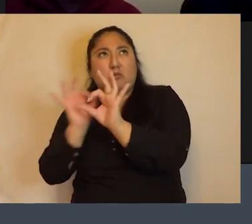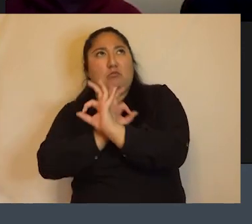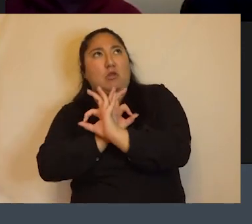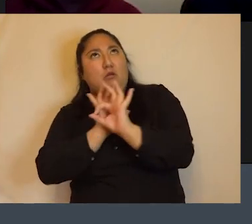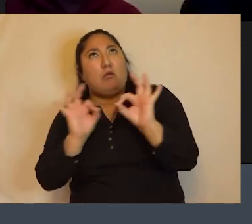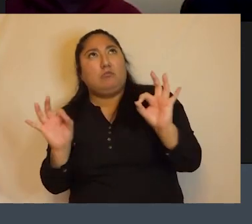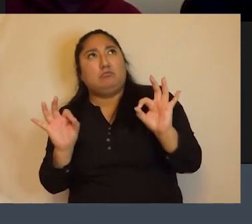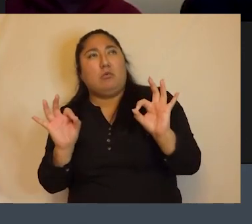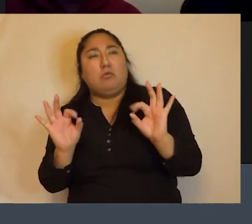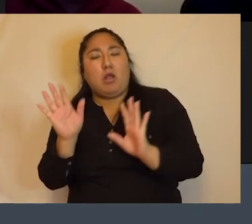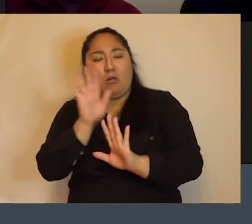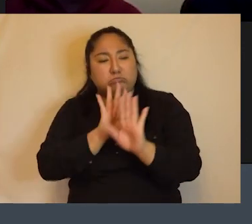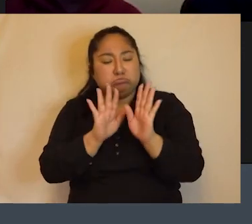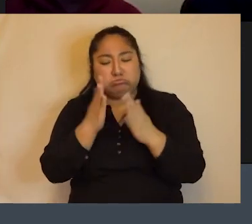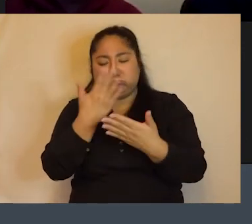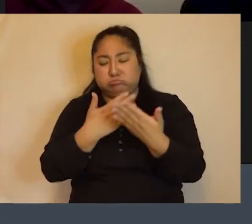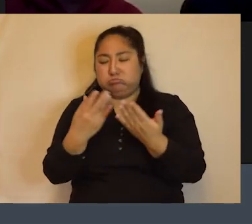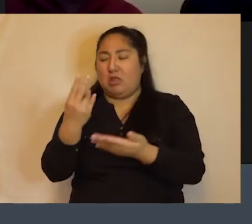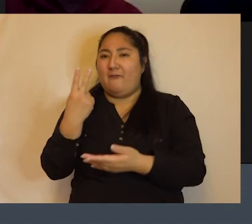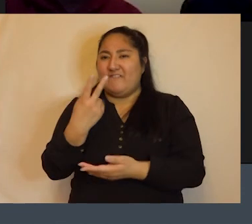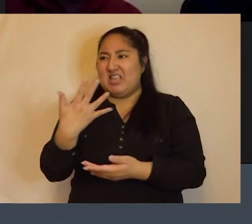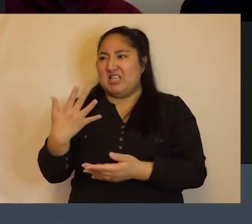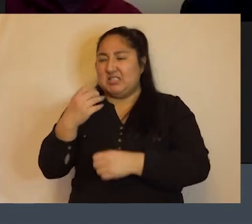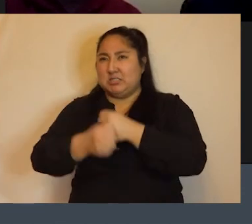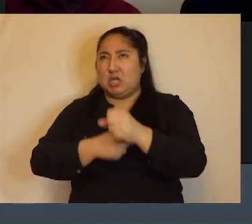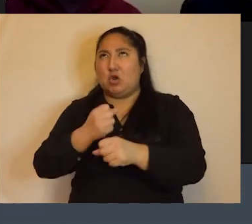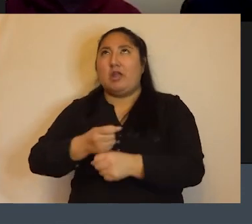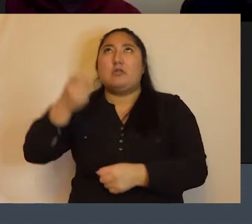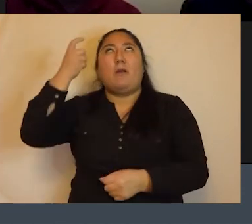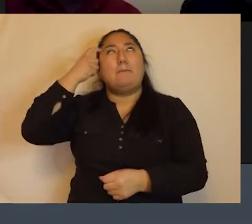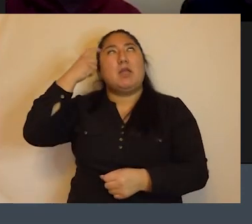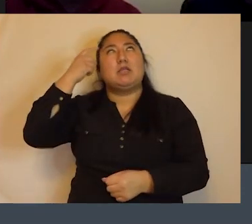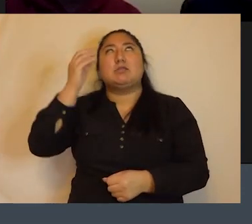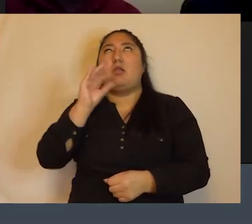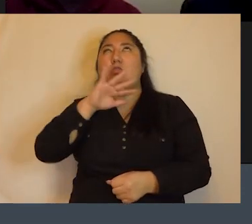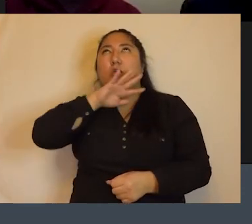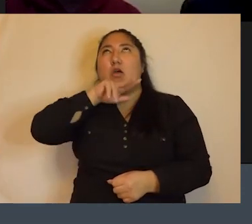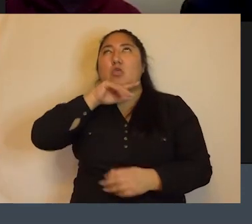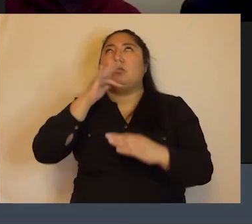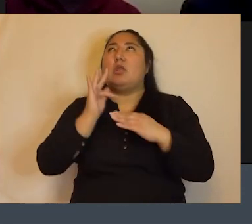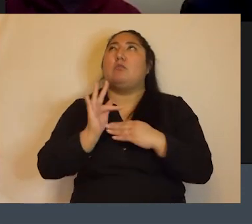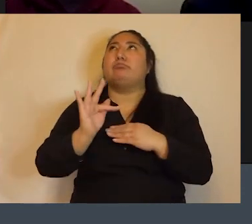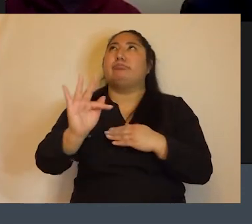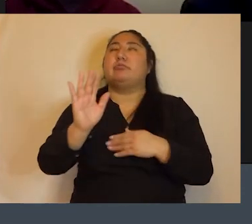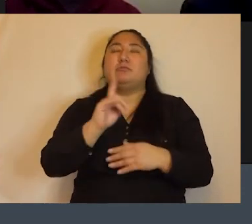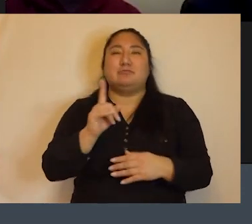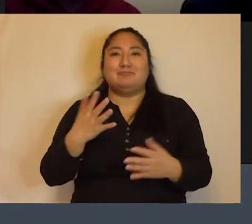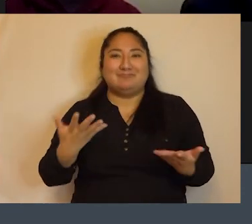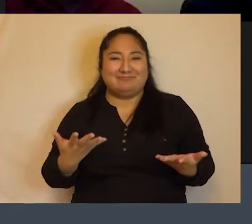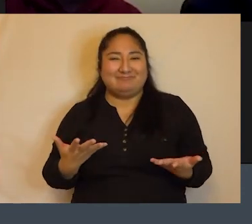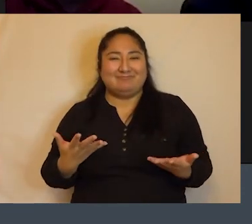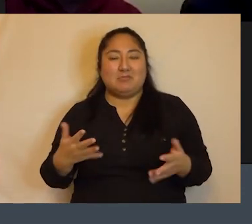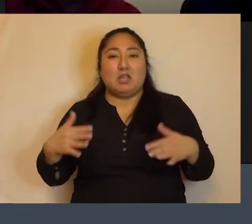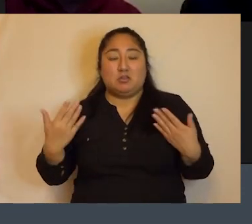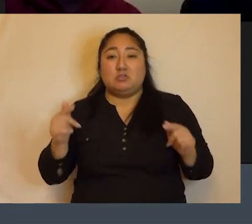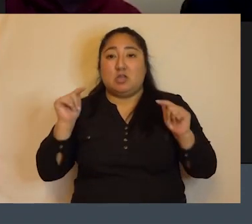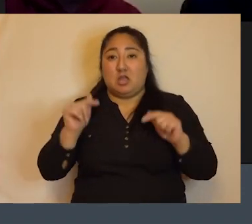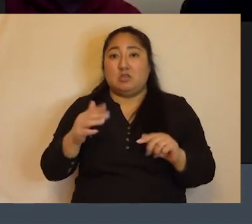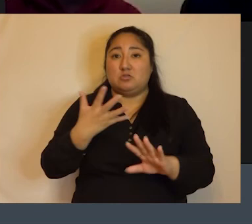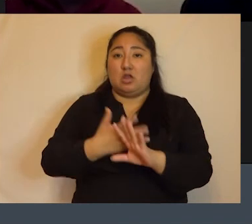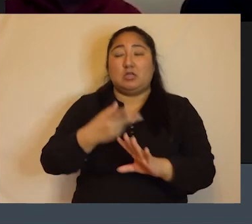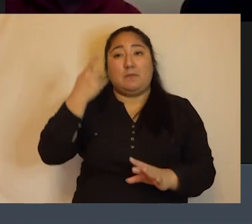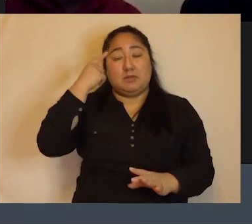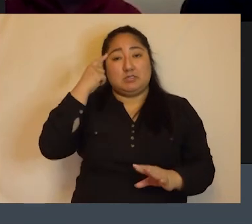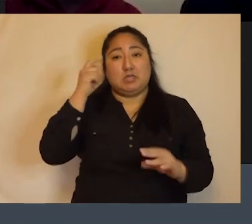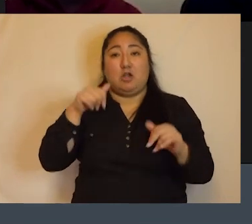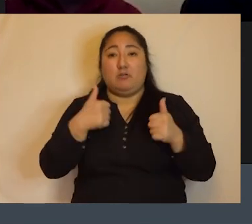no seríamos nunca tan precavidos para empezar a los 25 años pensando en la jubilación de los 65 años. Así es. ¿Sí? Entonces,